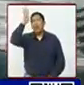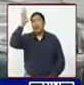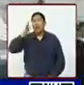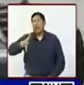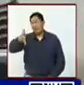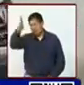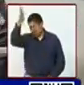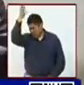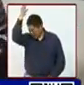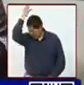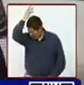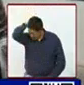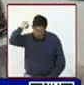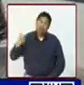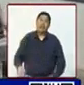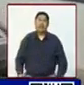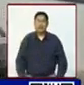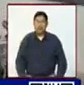biológico.